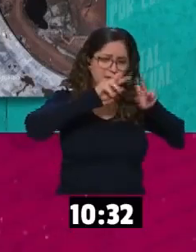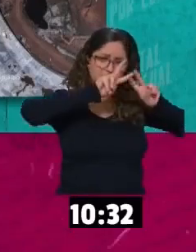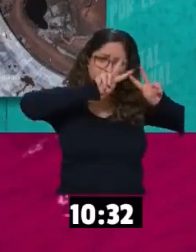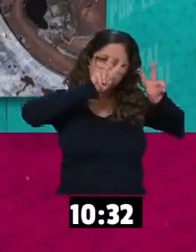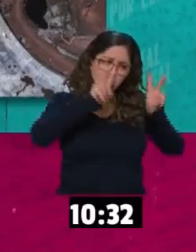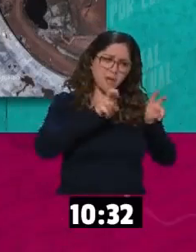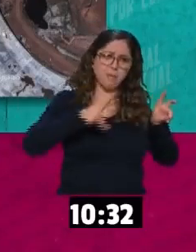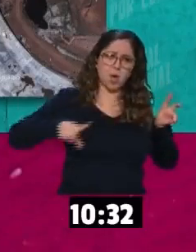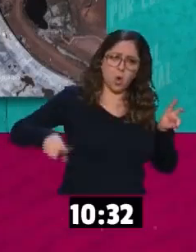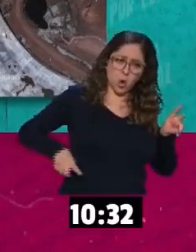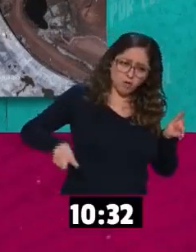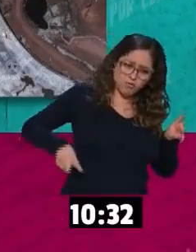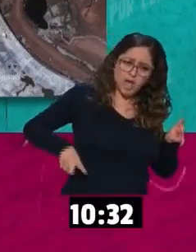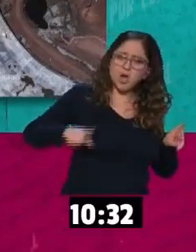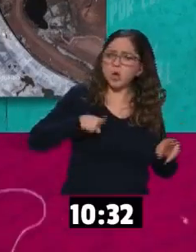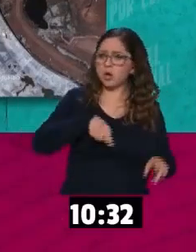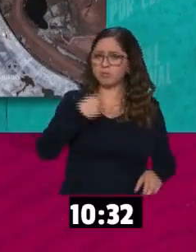he